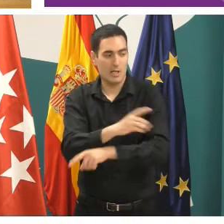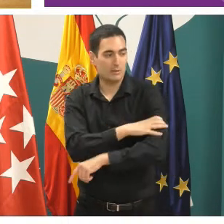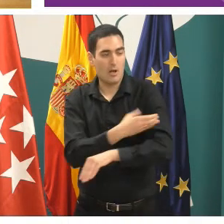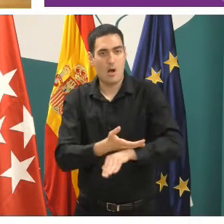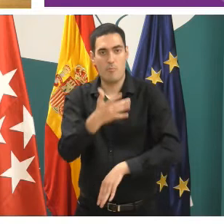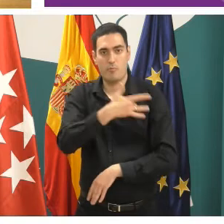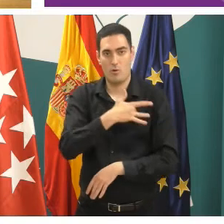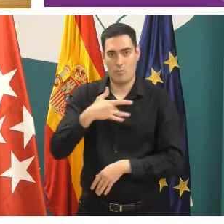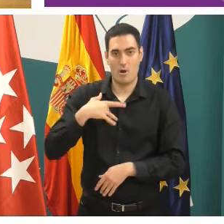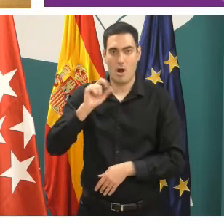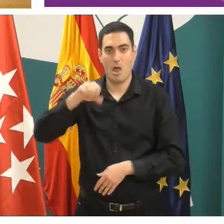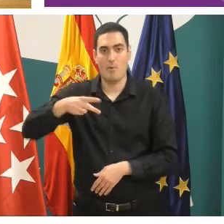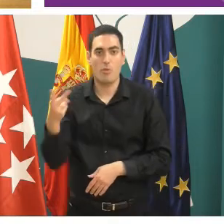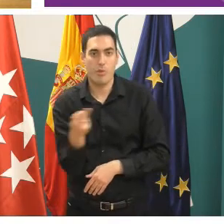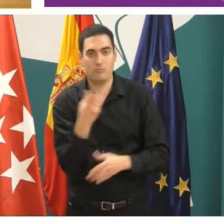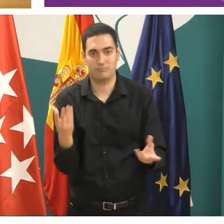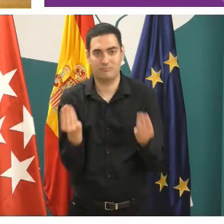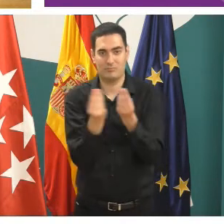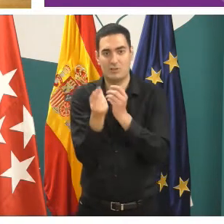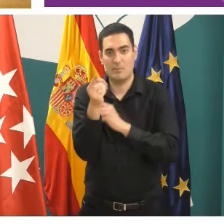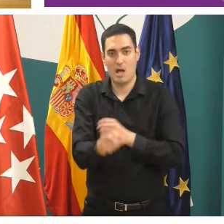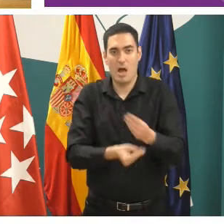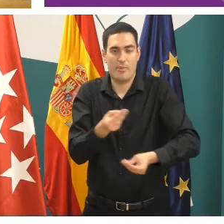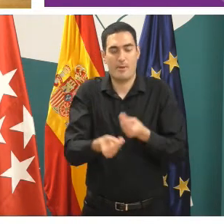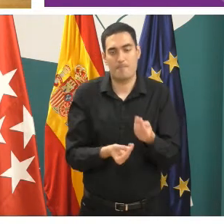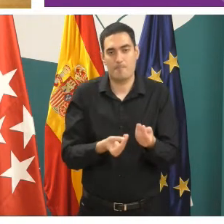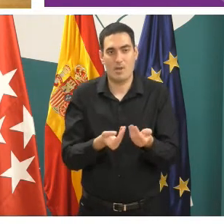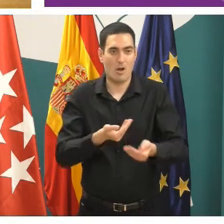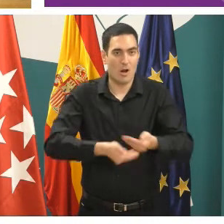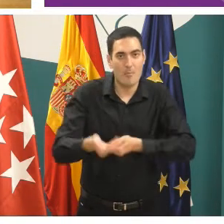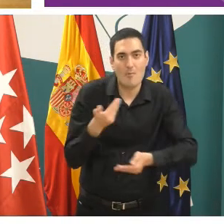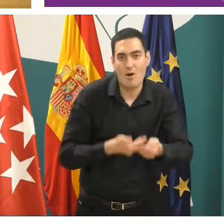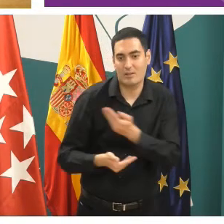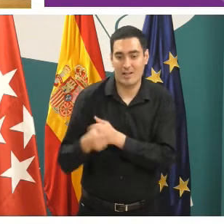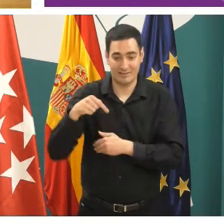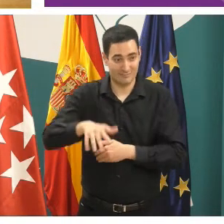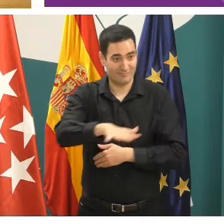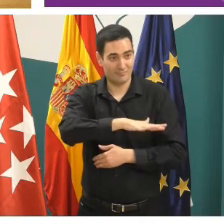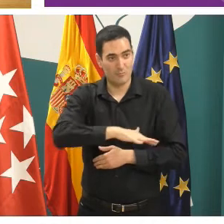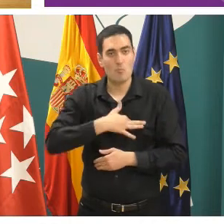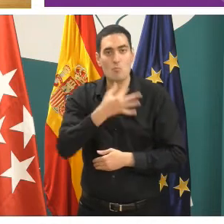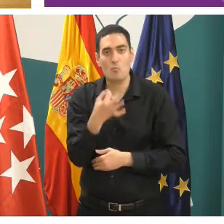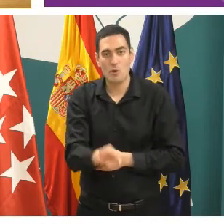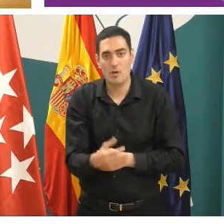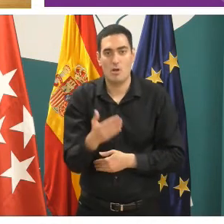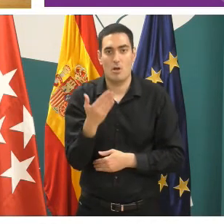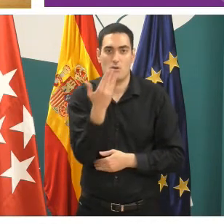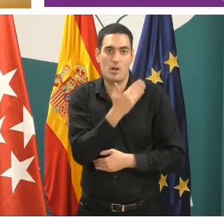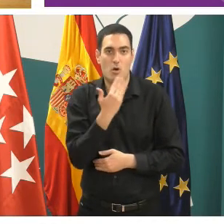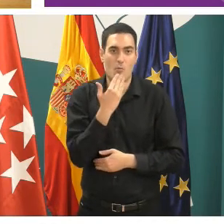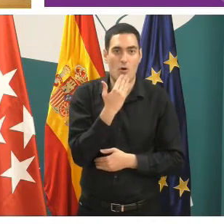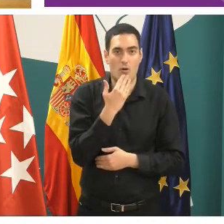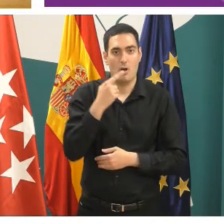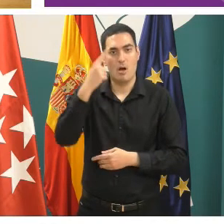AELAM, que nos acompañan y que hacen también, bueno, colaboran, ¿no?, en que esto sea posible, ¿no? Al colegio, como